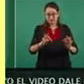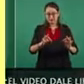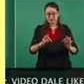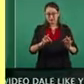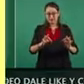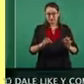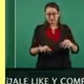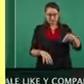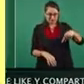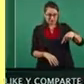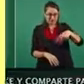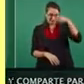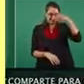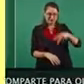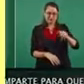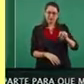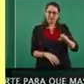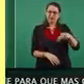Entonces,